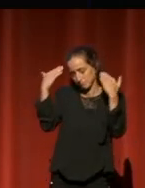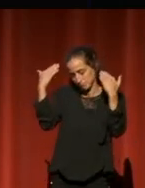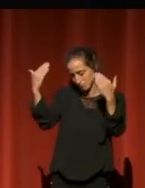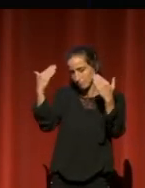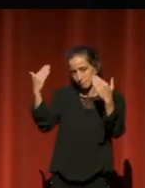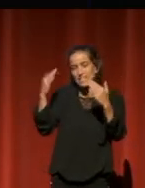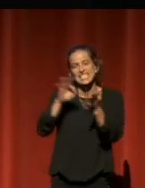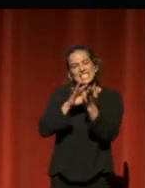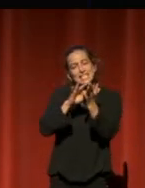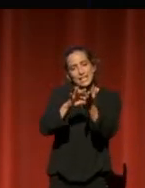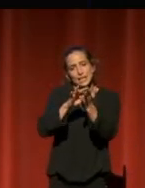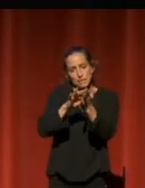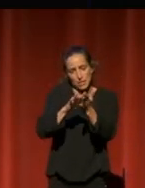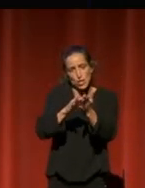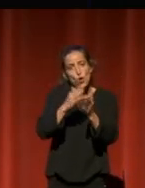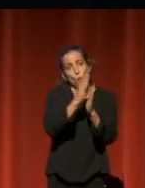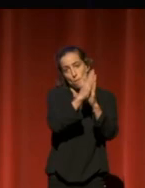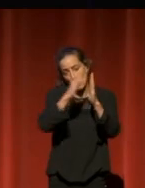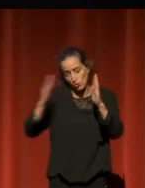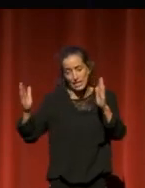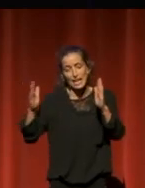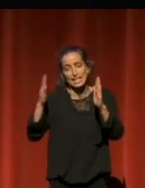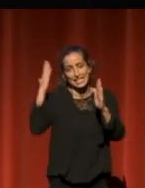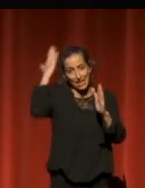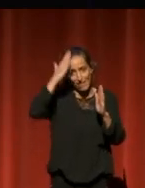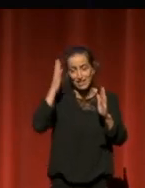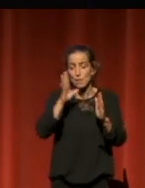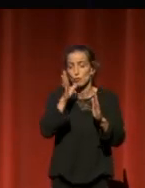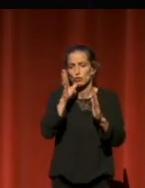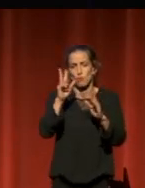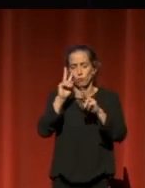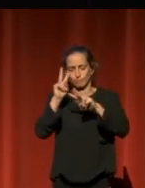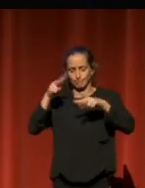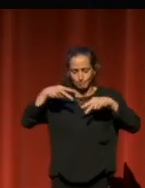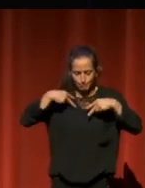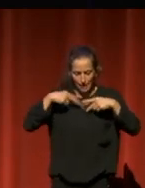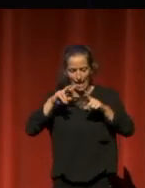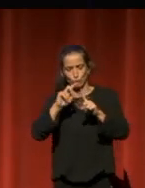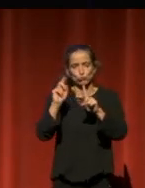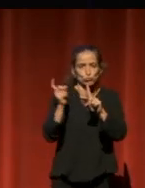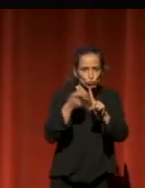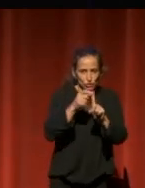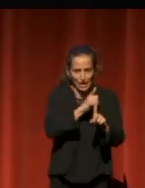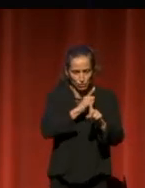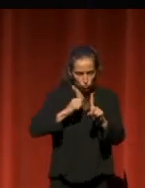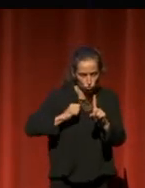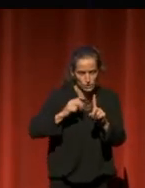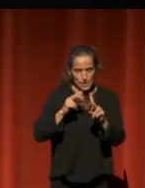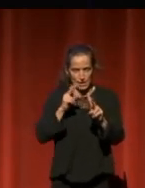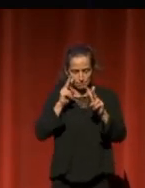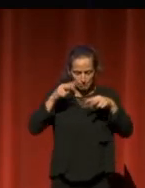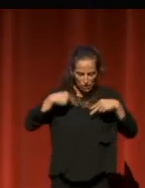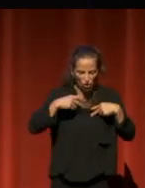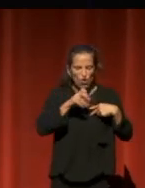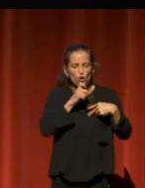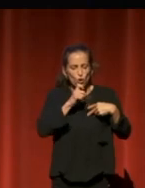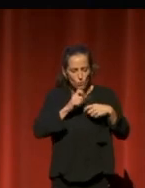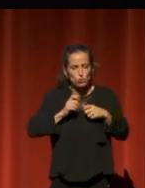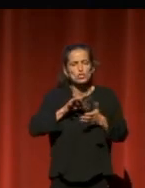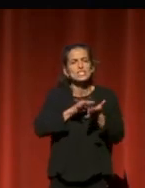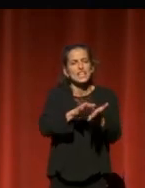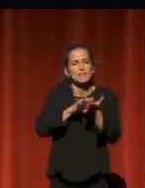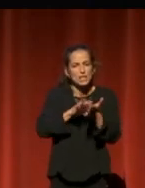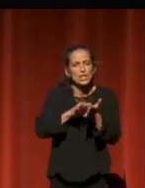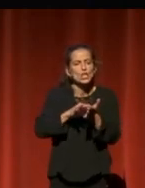Navarra, de hacer una autodiagnosis, claro, de hacer una autorradiografía, es decir, cómo está mi servicio de bibliotecas, cómo es